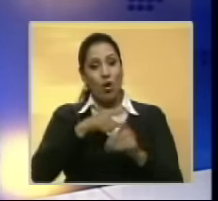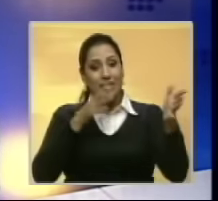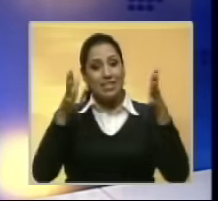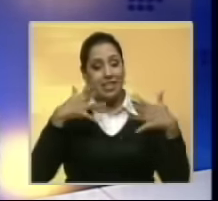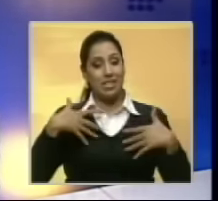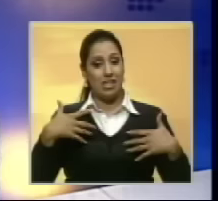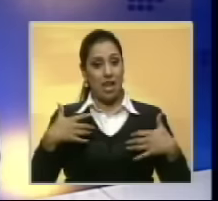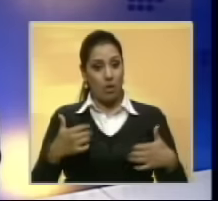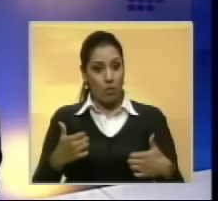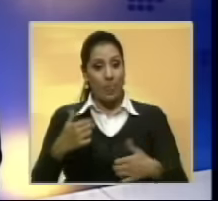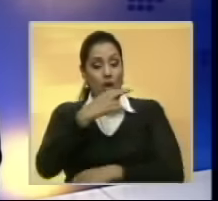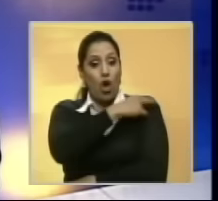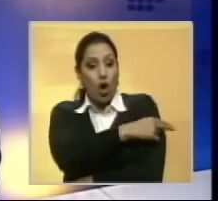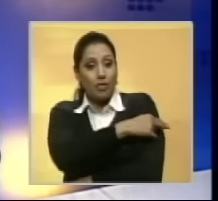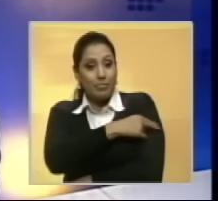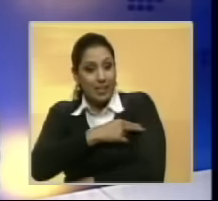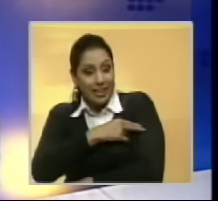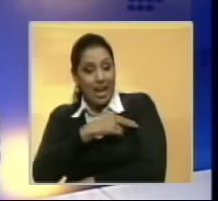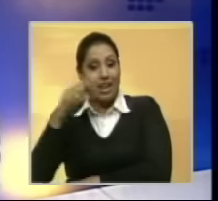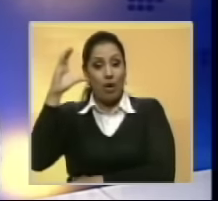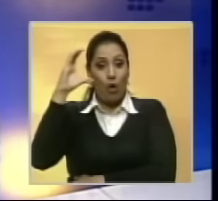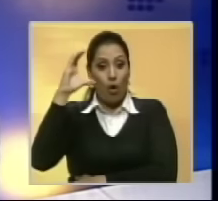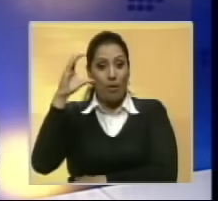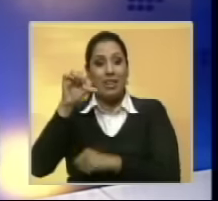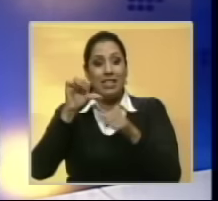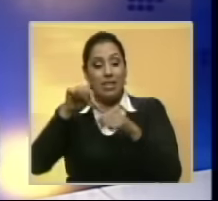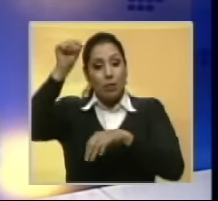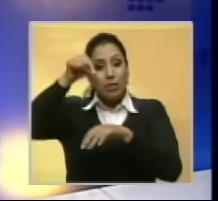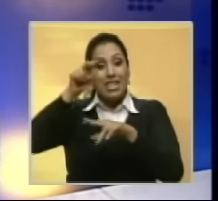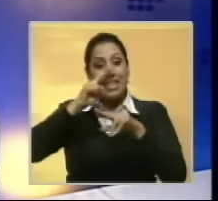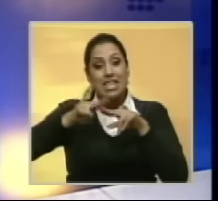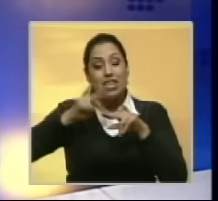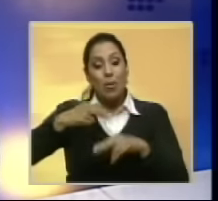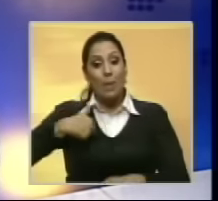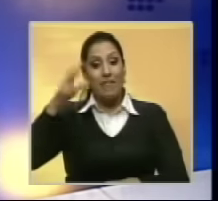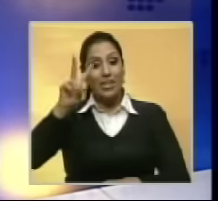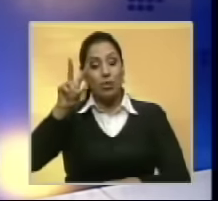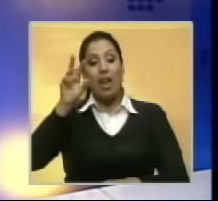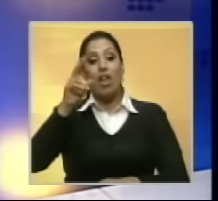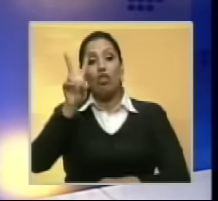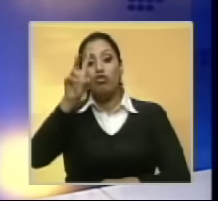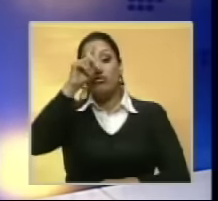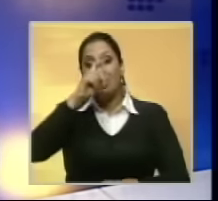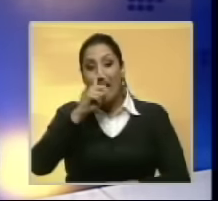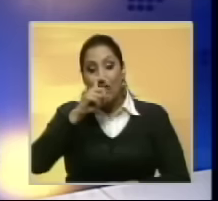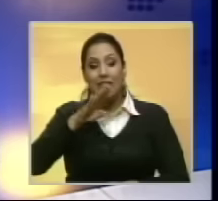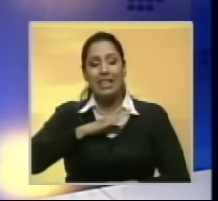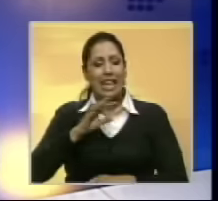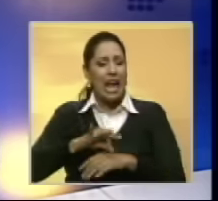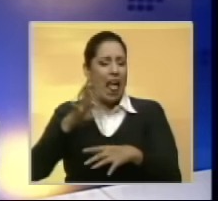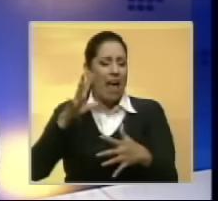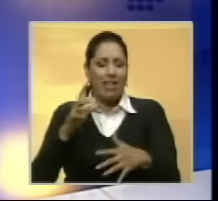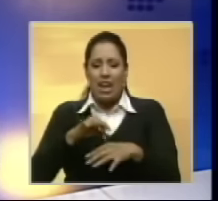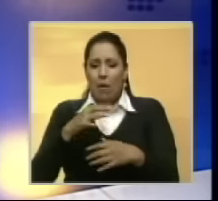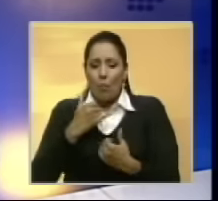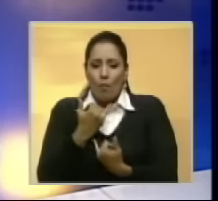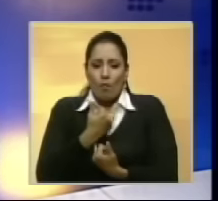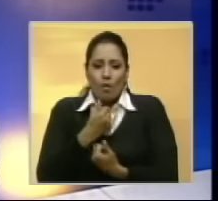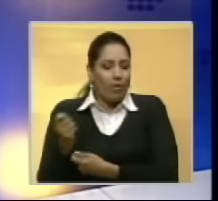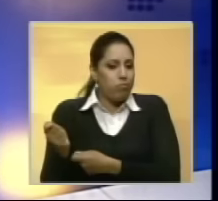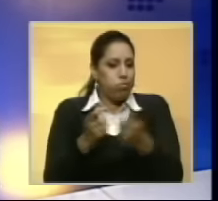de salud. En un hospital de Barranquilla, Colombia, permanece internado un niño venezolano de 2 años de edad quien llegó en grave estado de